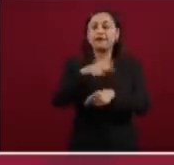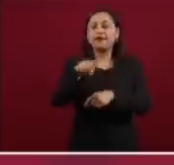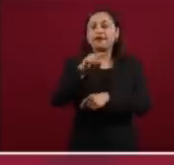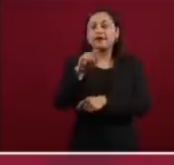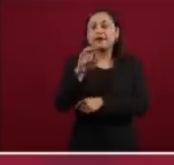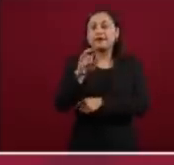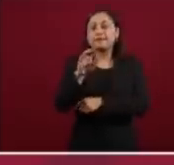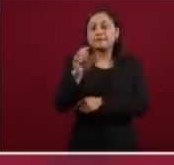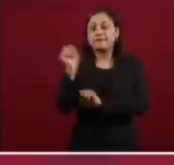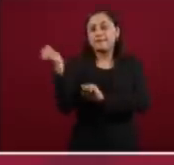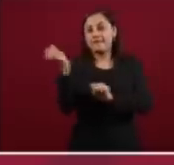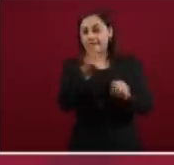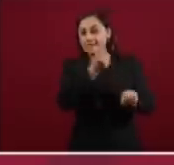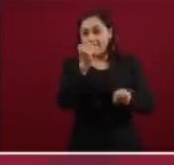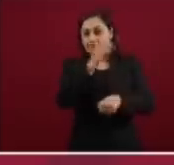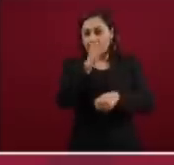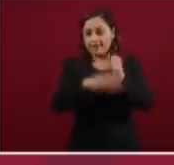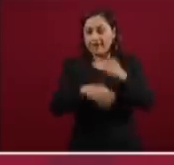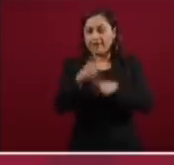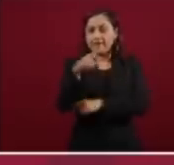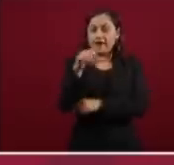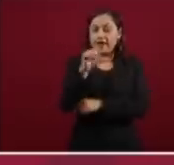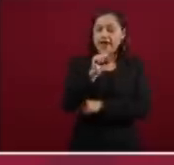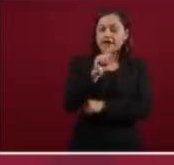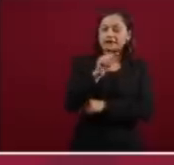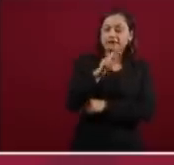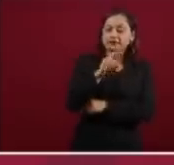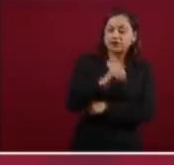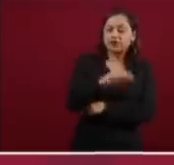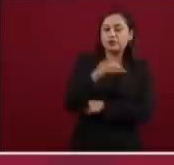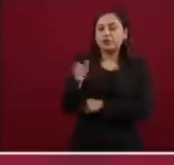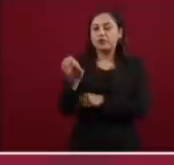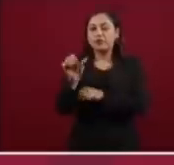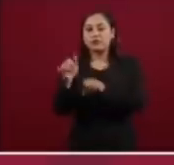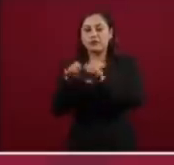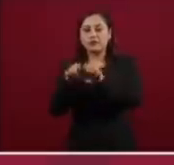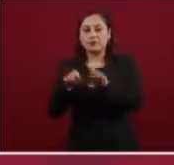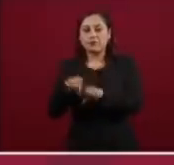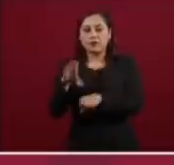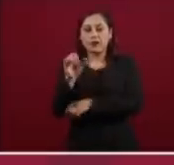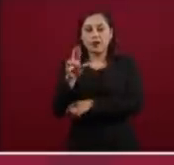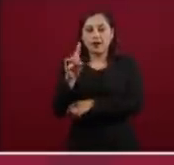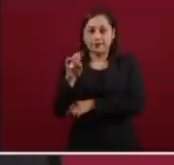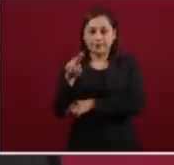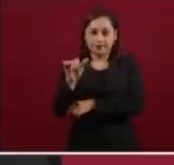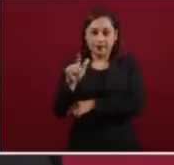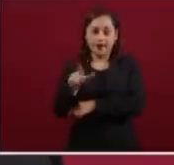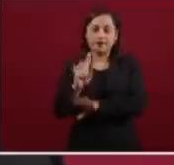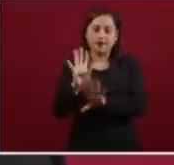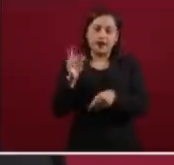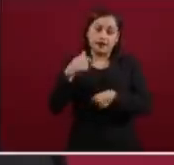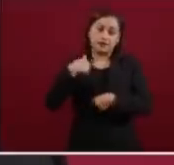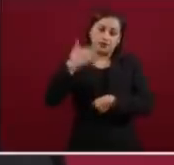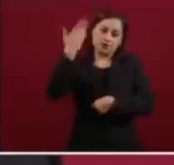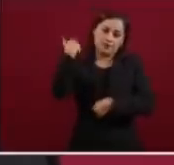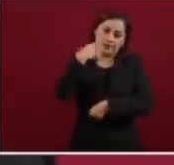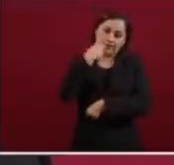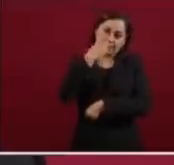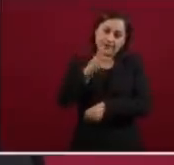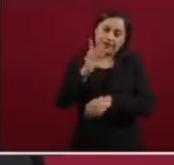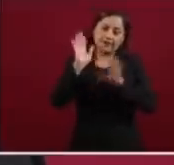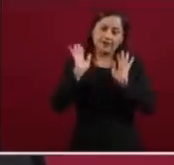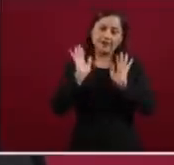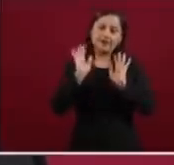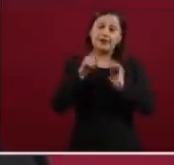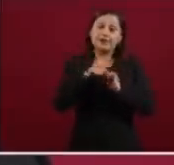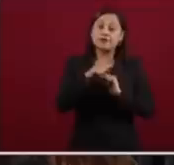a su cardenal y allí sí pero esta astro